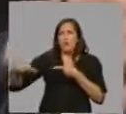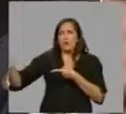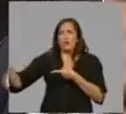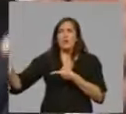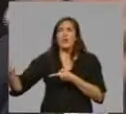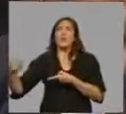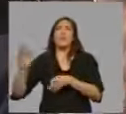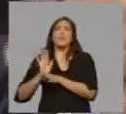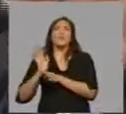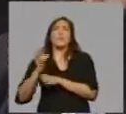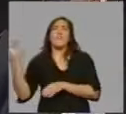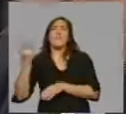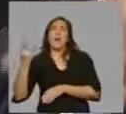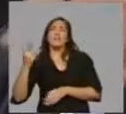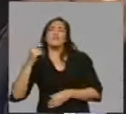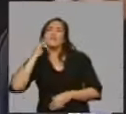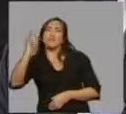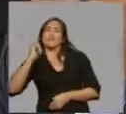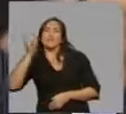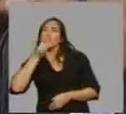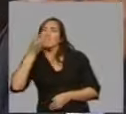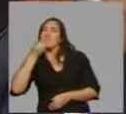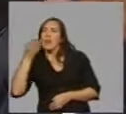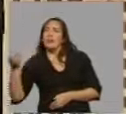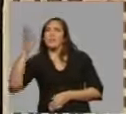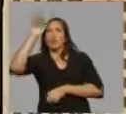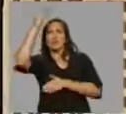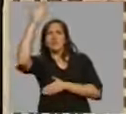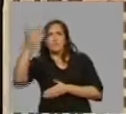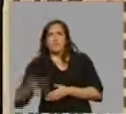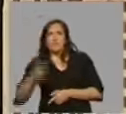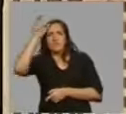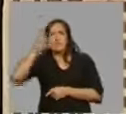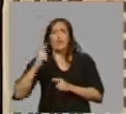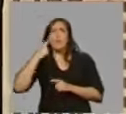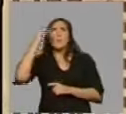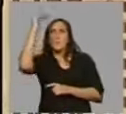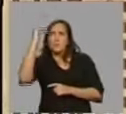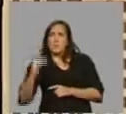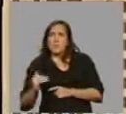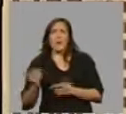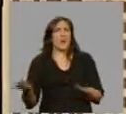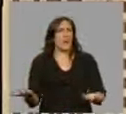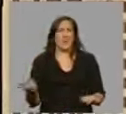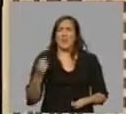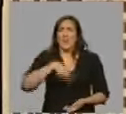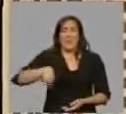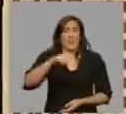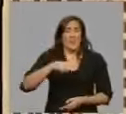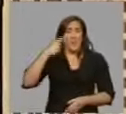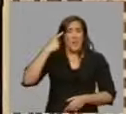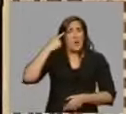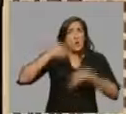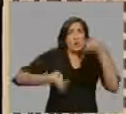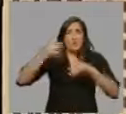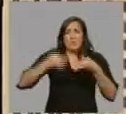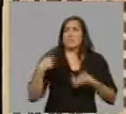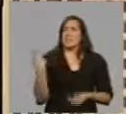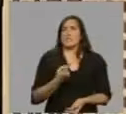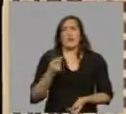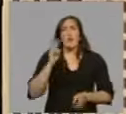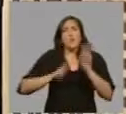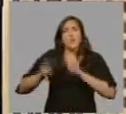hay límites para todo. Es legítimo pelear en política, discutir, debatir, querer ocupar el lugar del otro, pero por